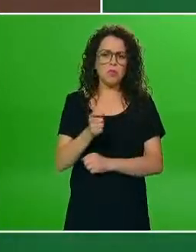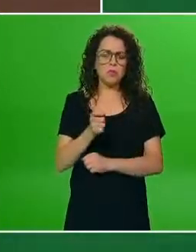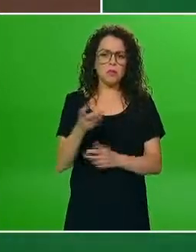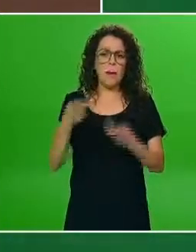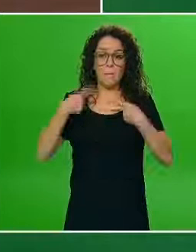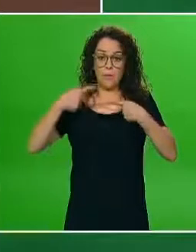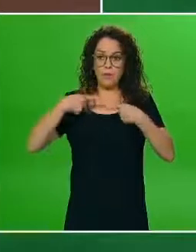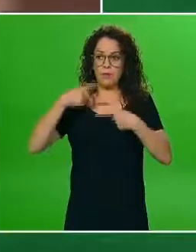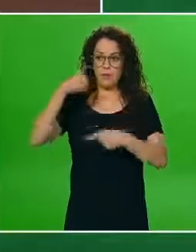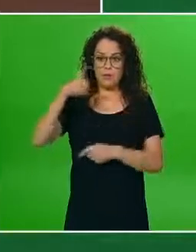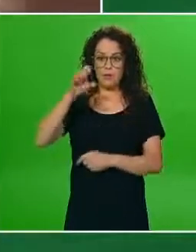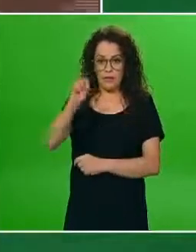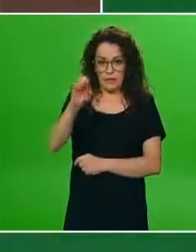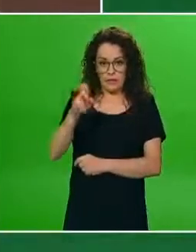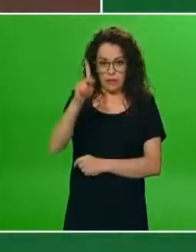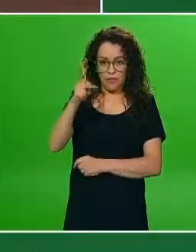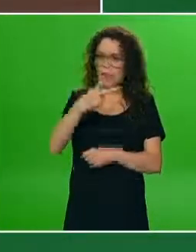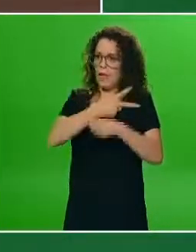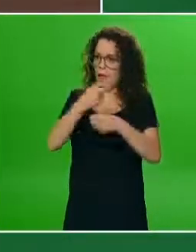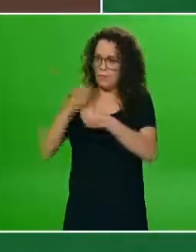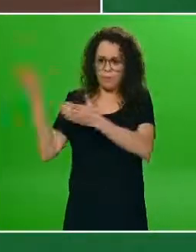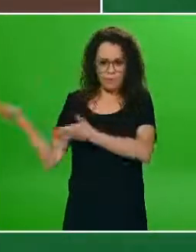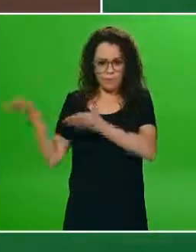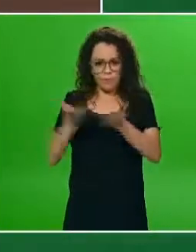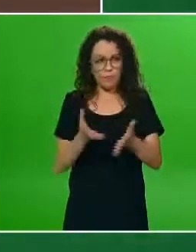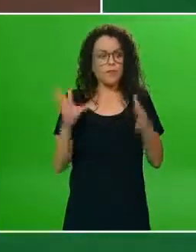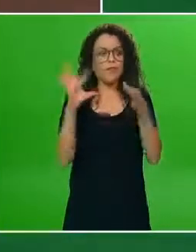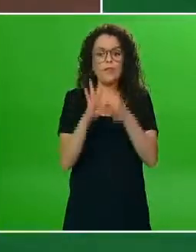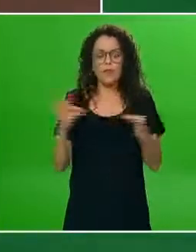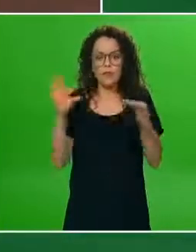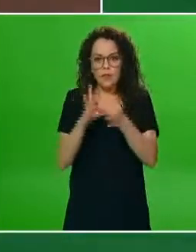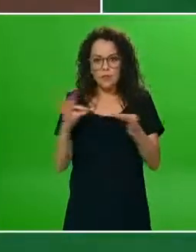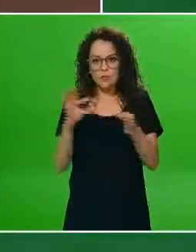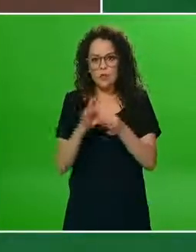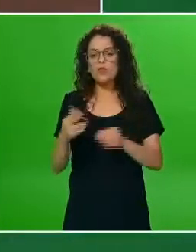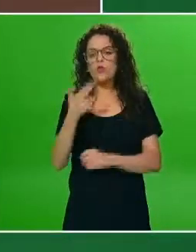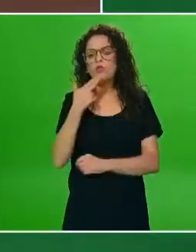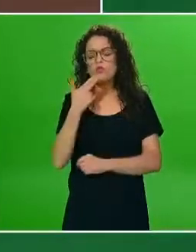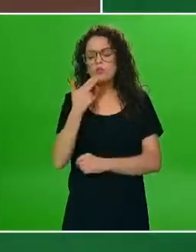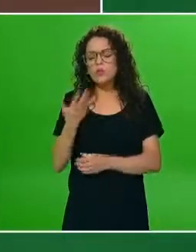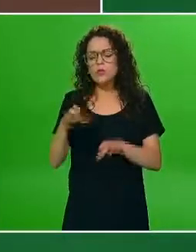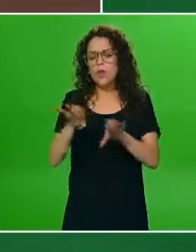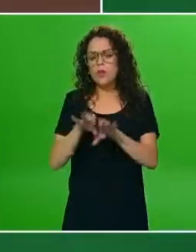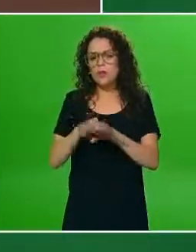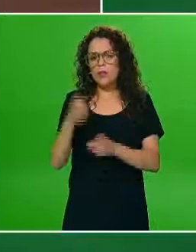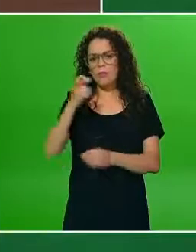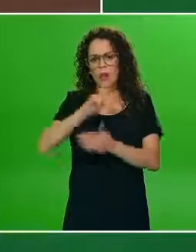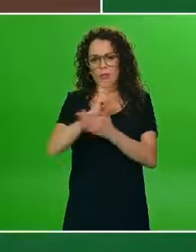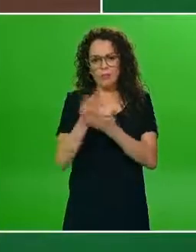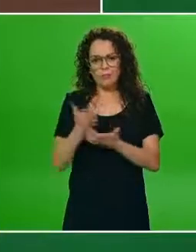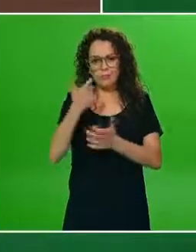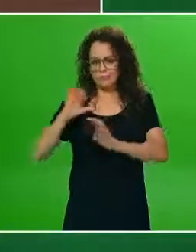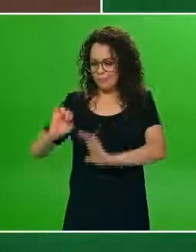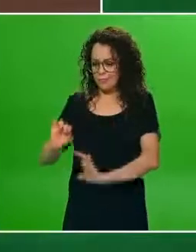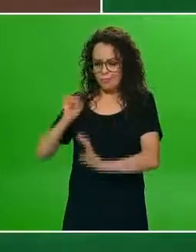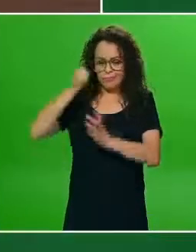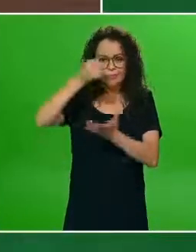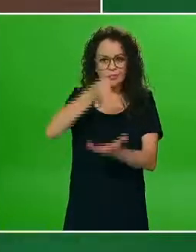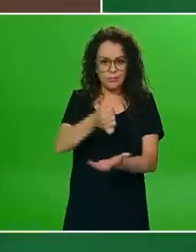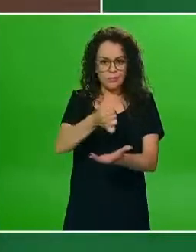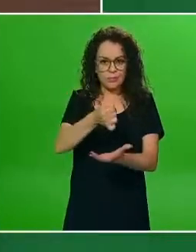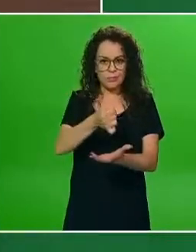invitados compañeros de SEP que nos describan en qué se ha invertido, cómo se ha invertido el programa y qué tanto de esta inversión se ha